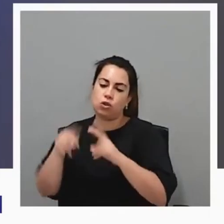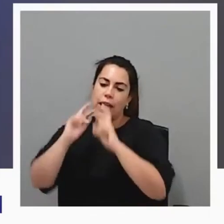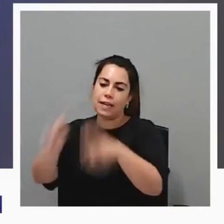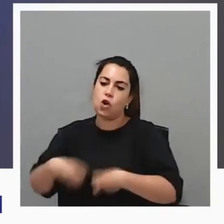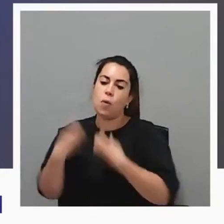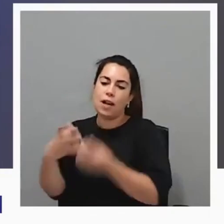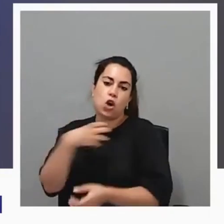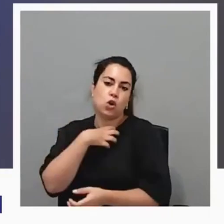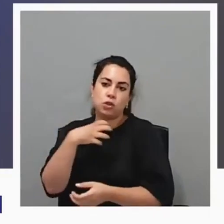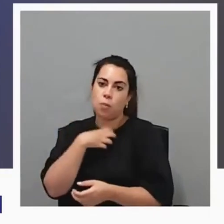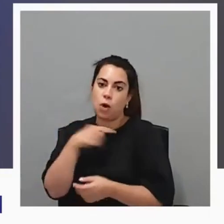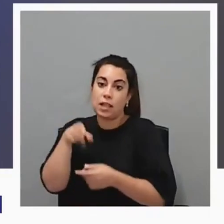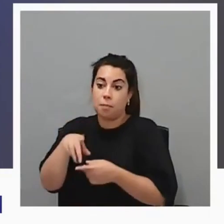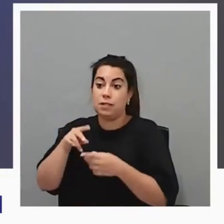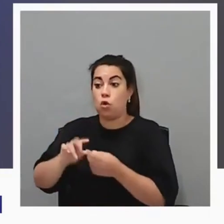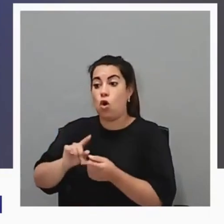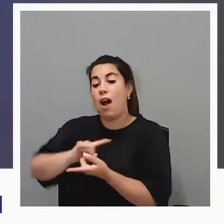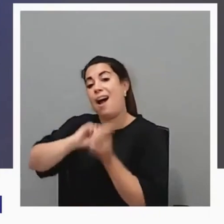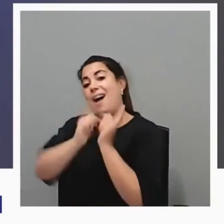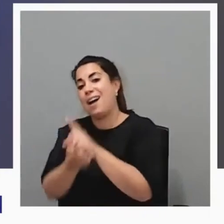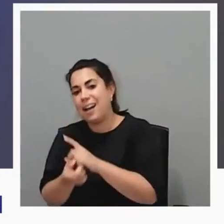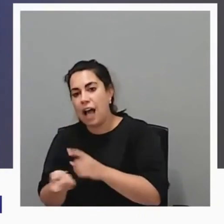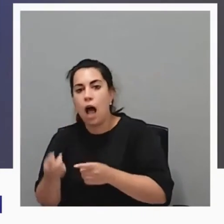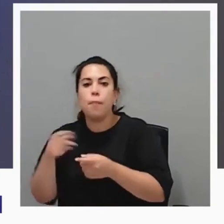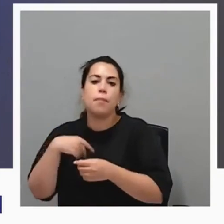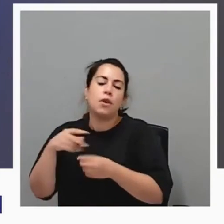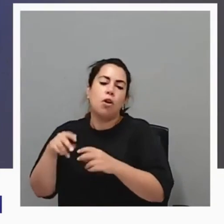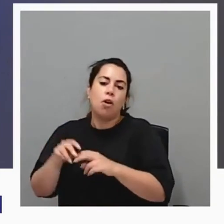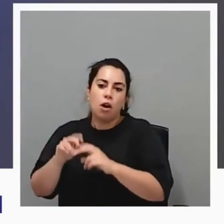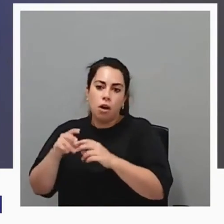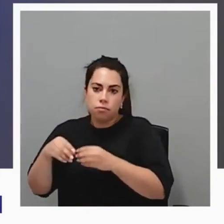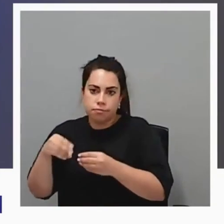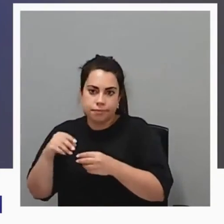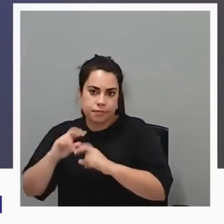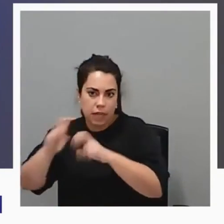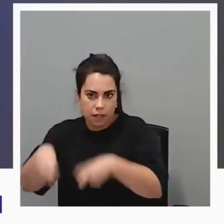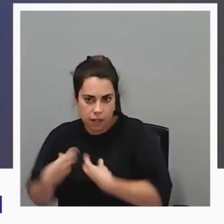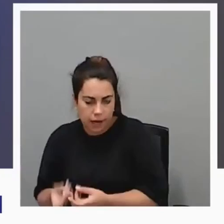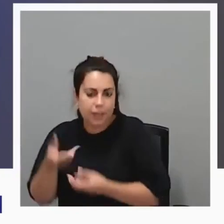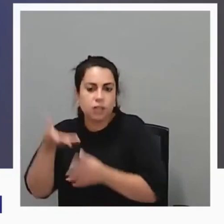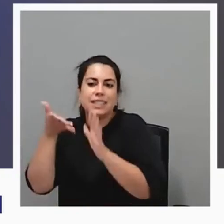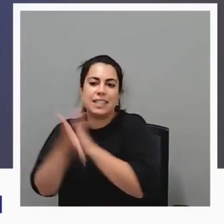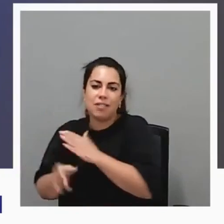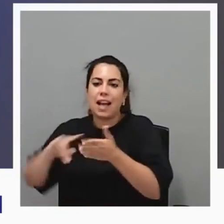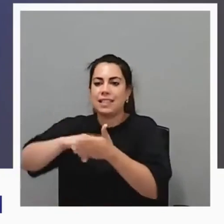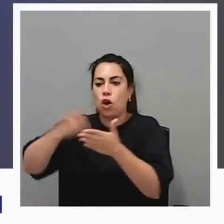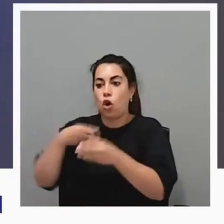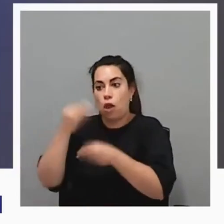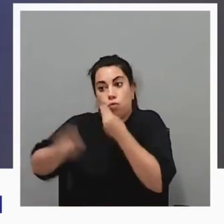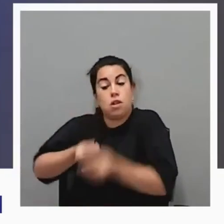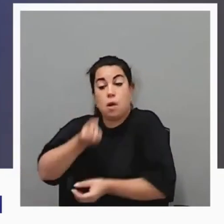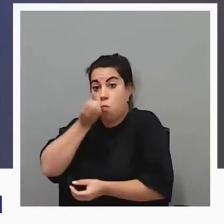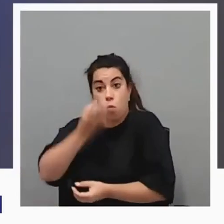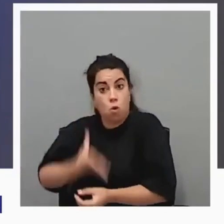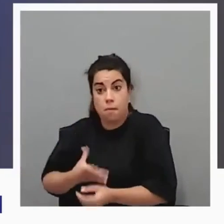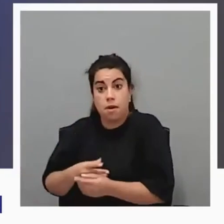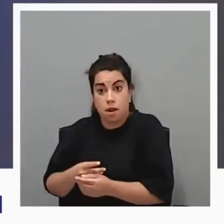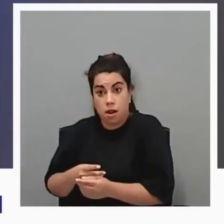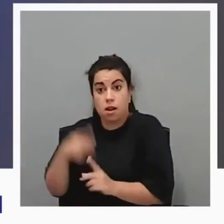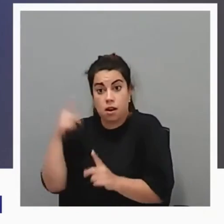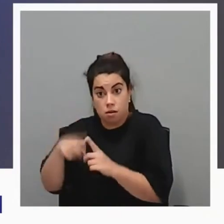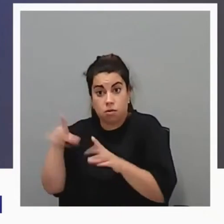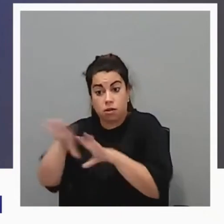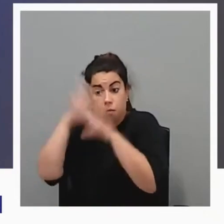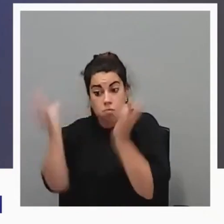transformarlos en combustible útil, etcétera. Por tanto, utiliza la tecnología como una manera fantástica, ¿no? De limpiar el medio ambiente y además colaborar a la